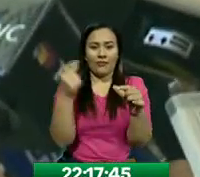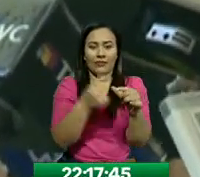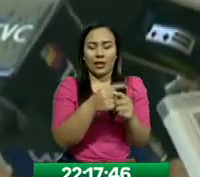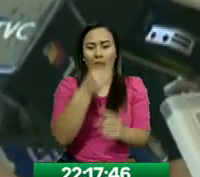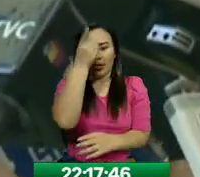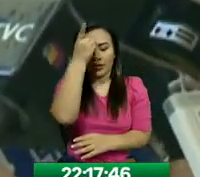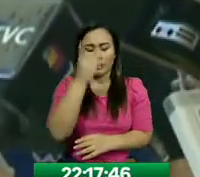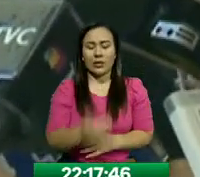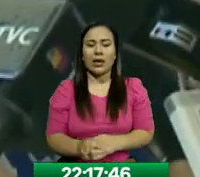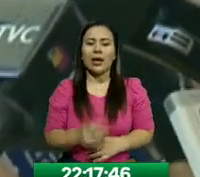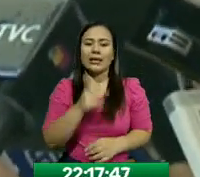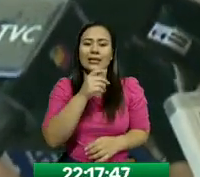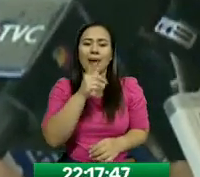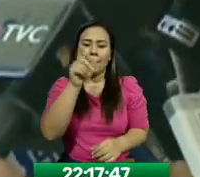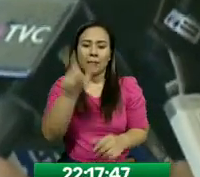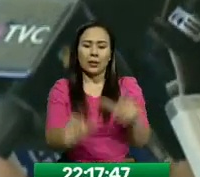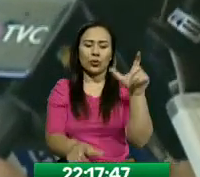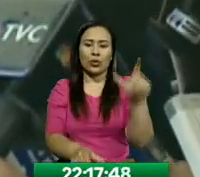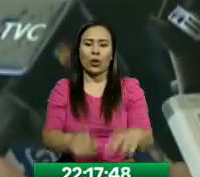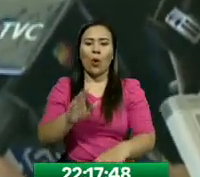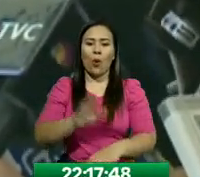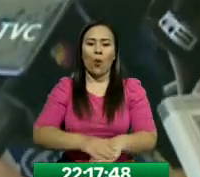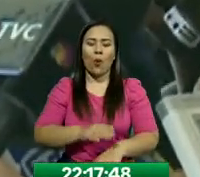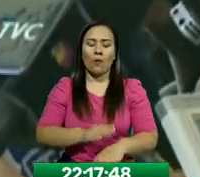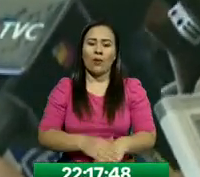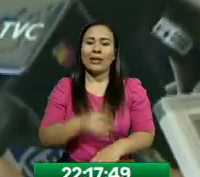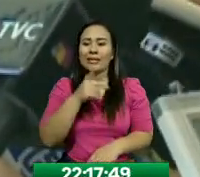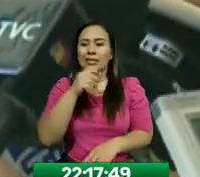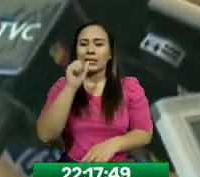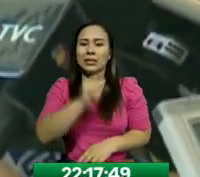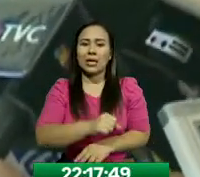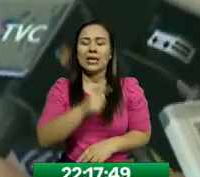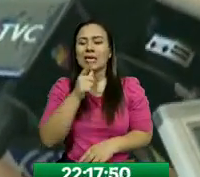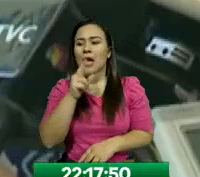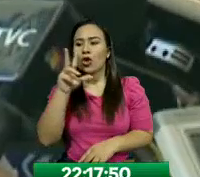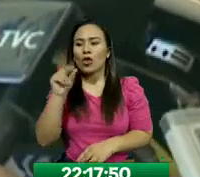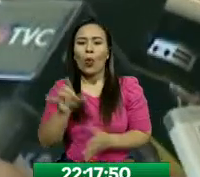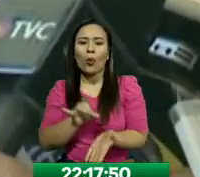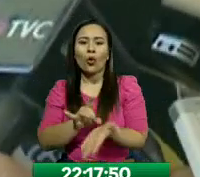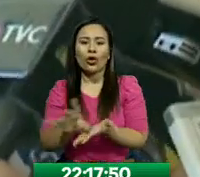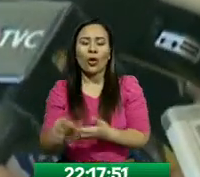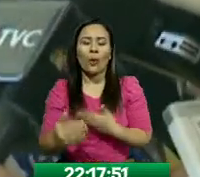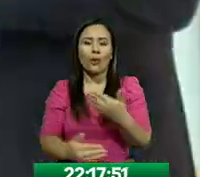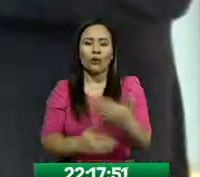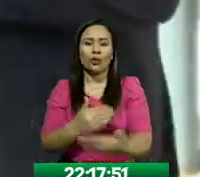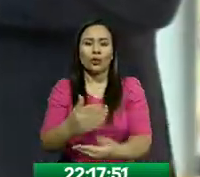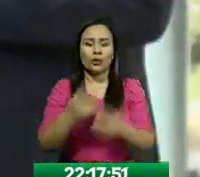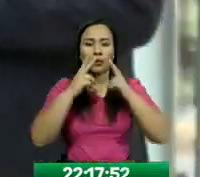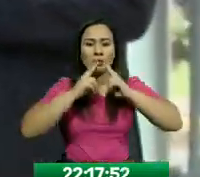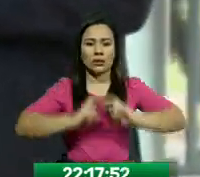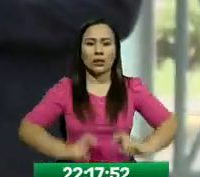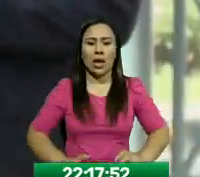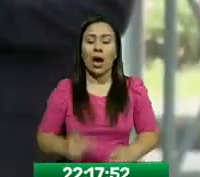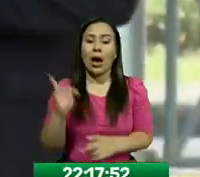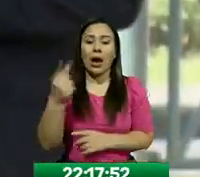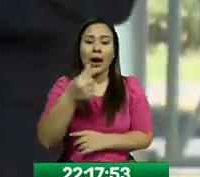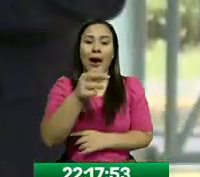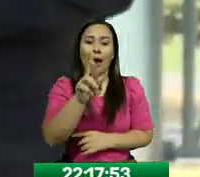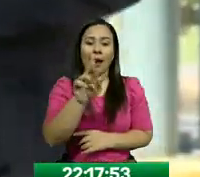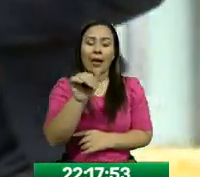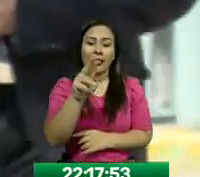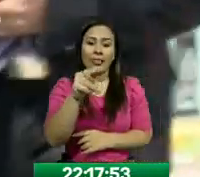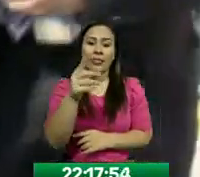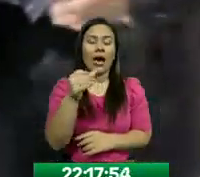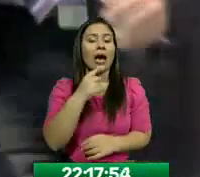determinará autores, coautores, quienes son excluidos y quienes no, de un proceso de lavado de activos. Granda descartó haber llegado a un